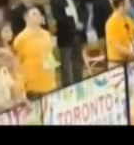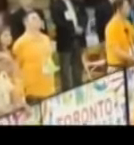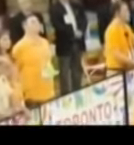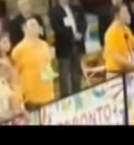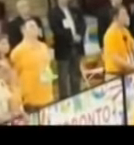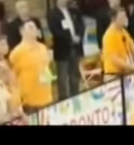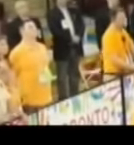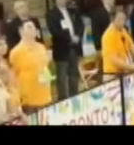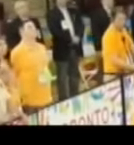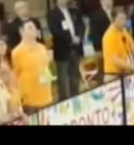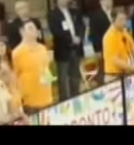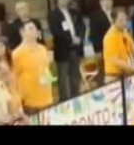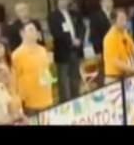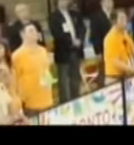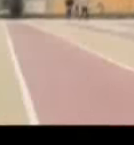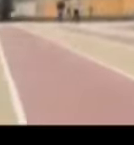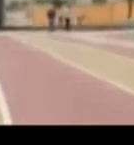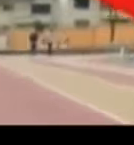Seis países.